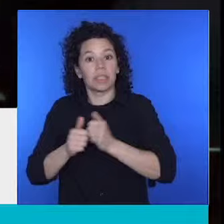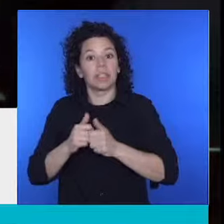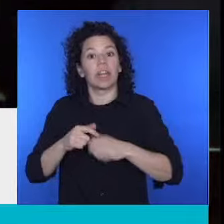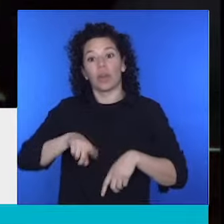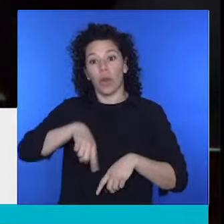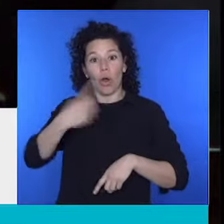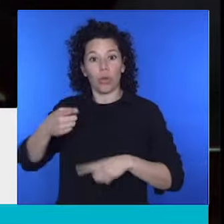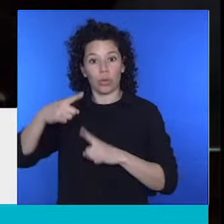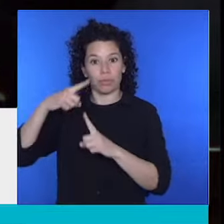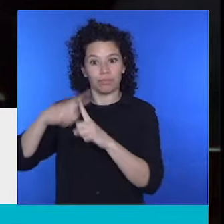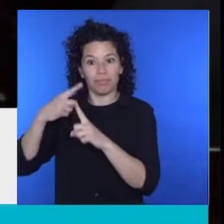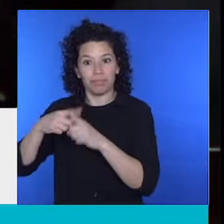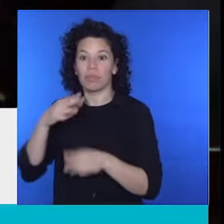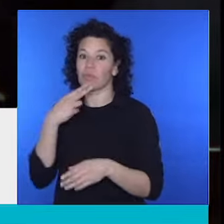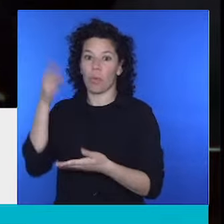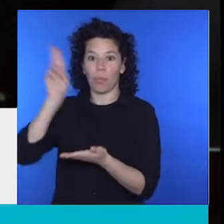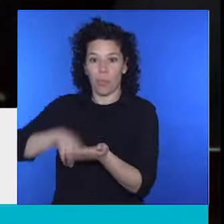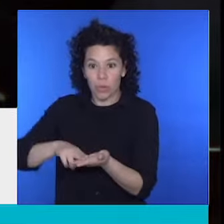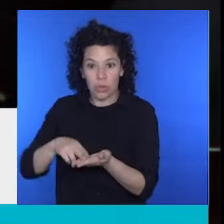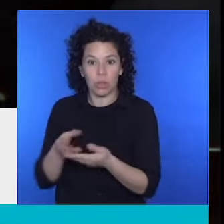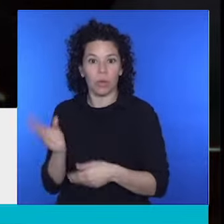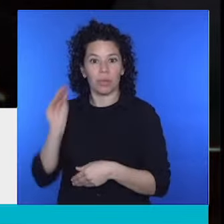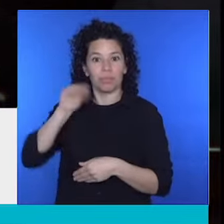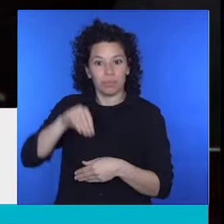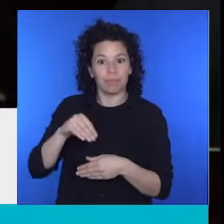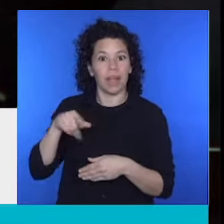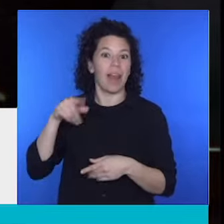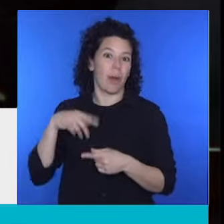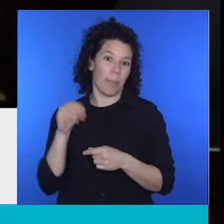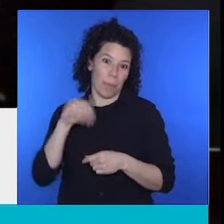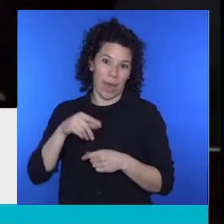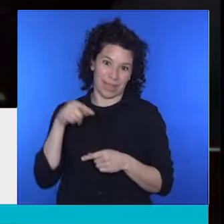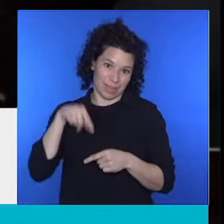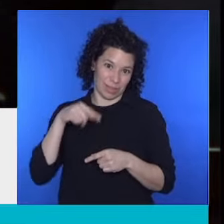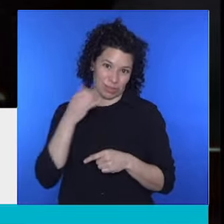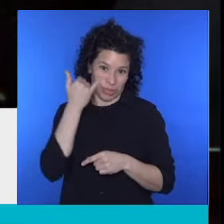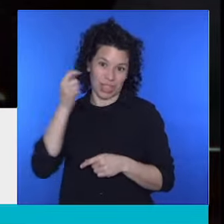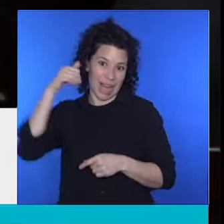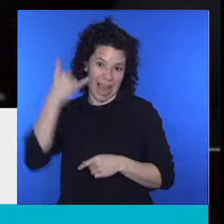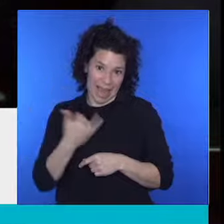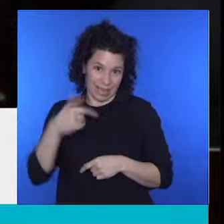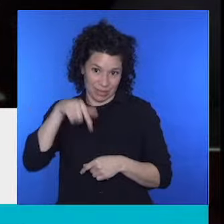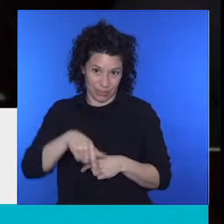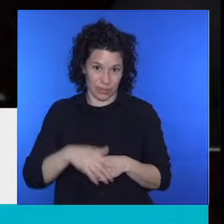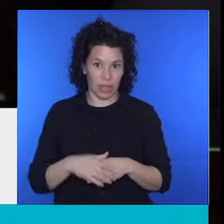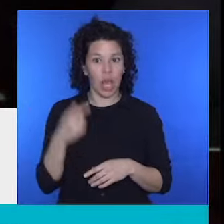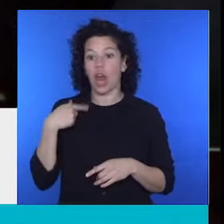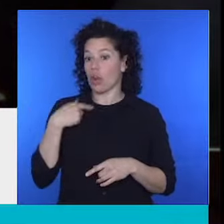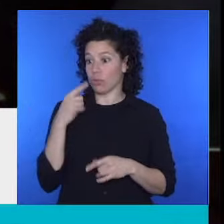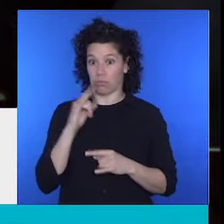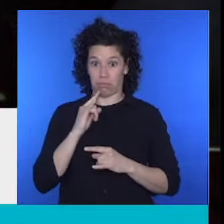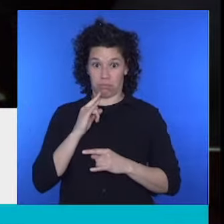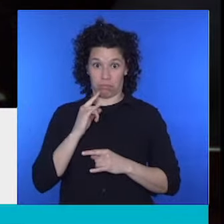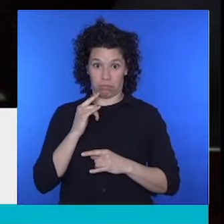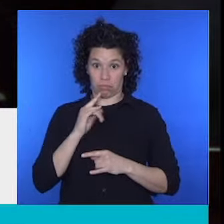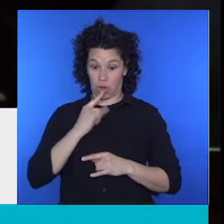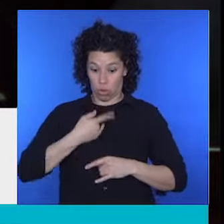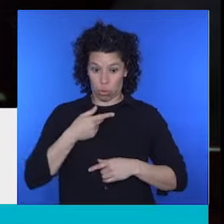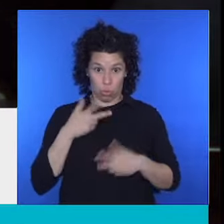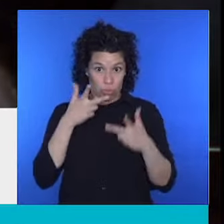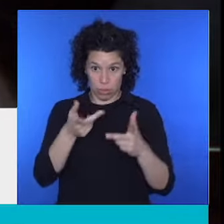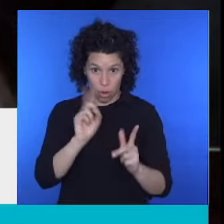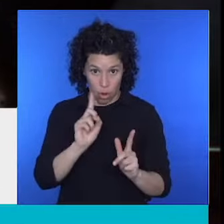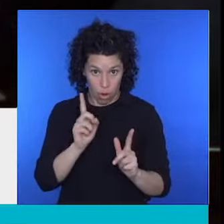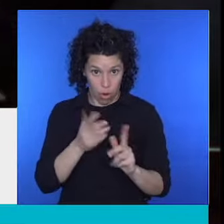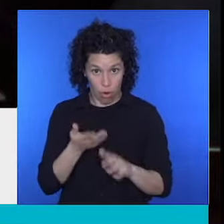beneficios impositivos adicionales a los ya establecidos Y eso no lo digo yo eh lo dijo el ministro Costa